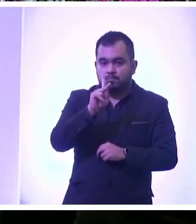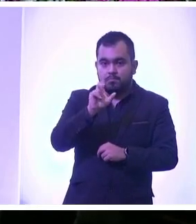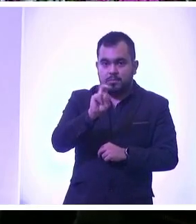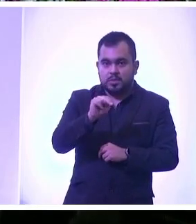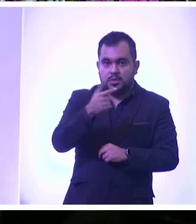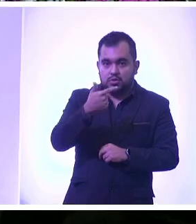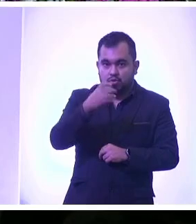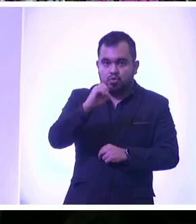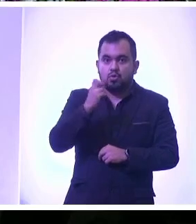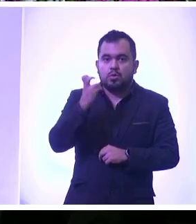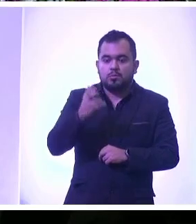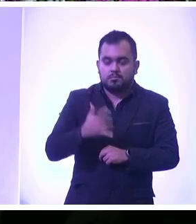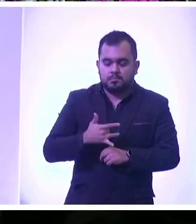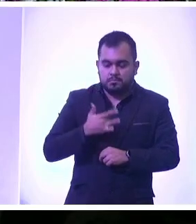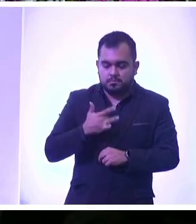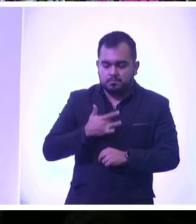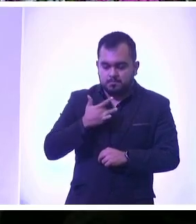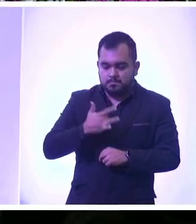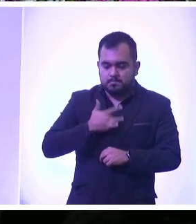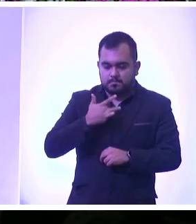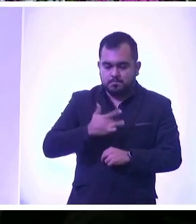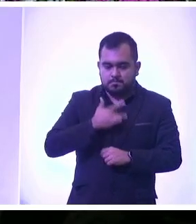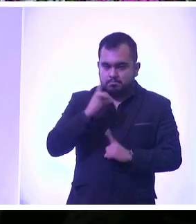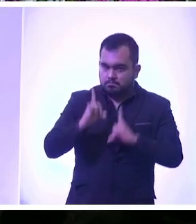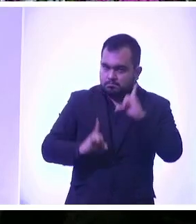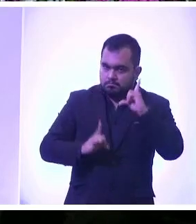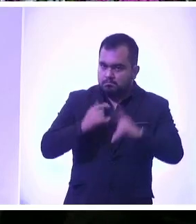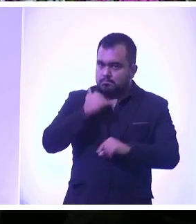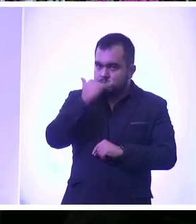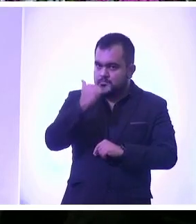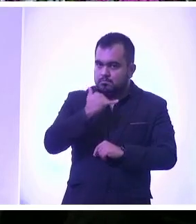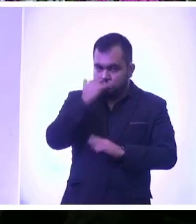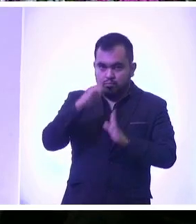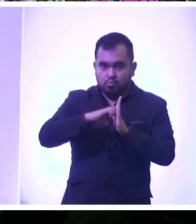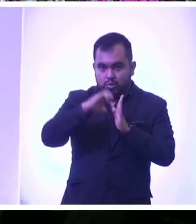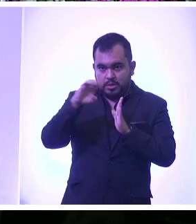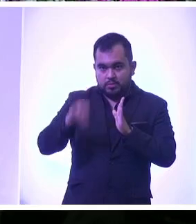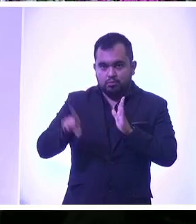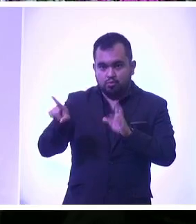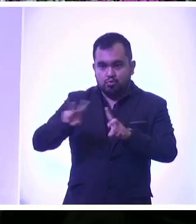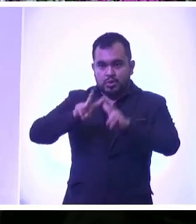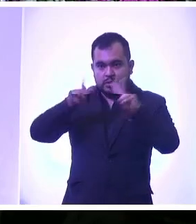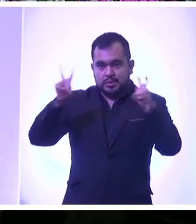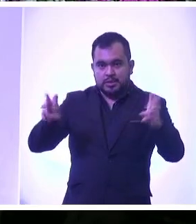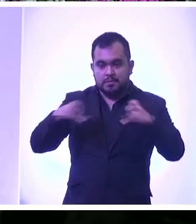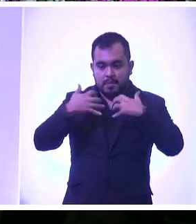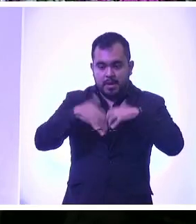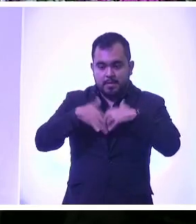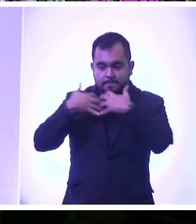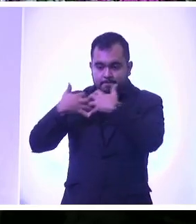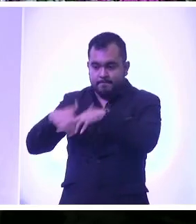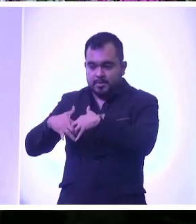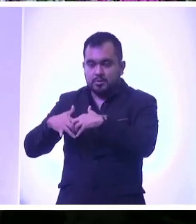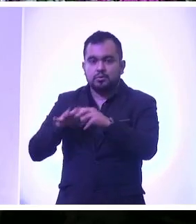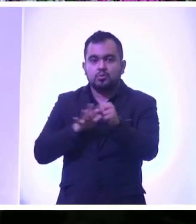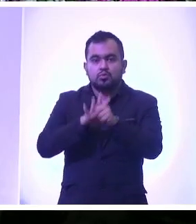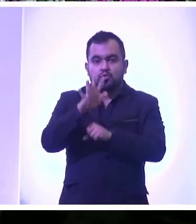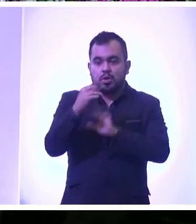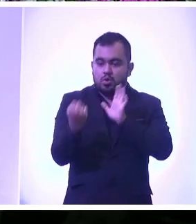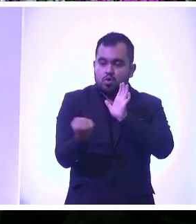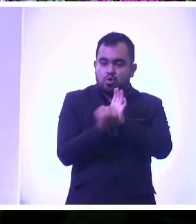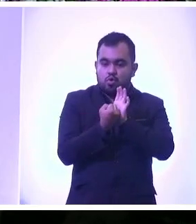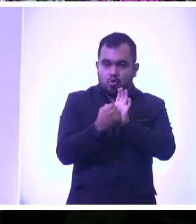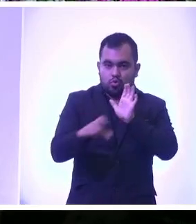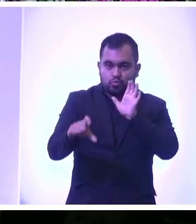poco de intriga el saber por ejemplo en este tema de las empresas los logos